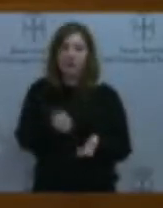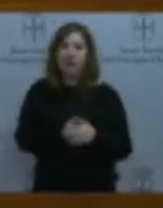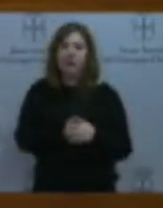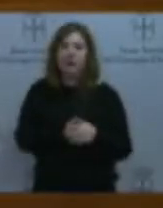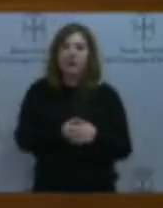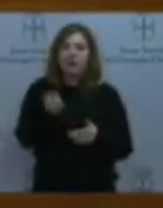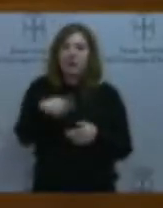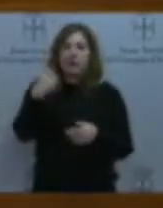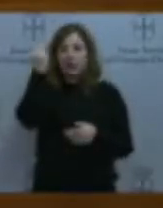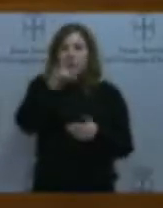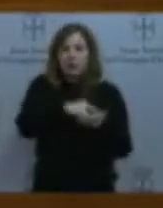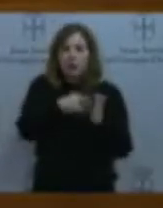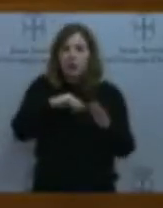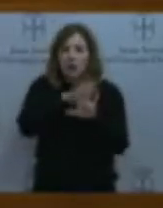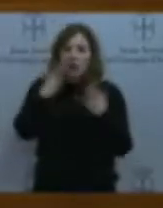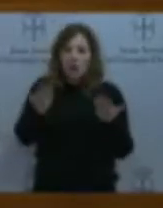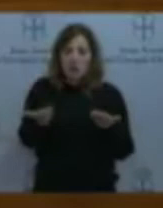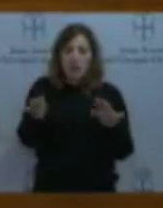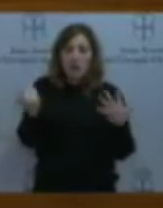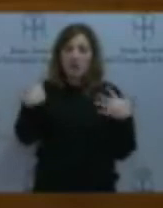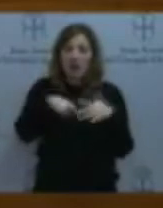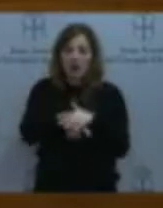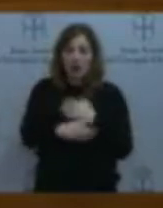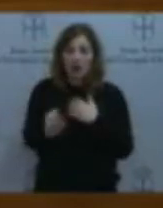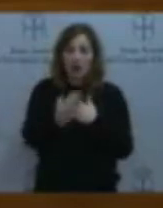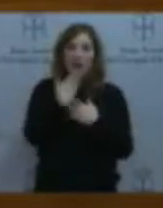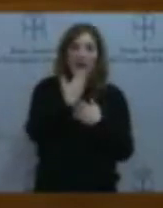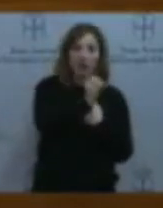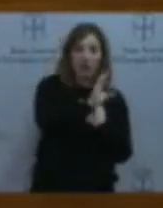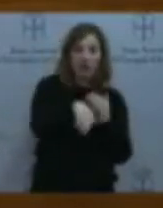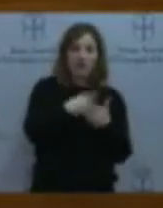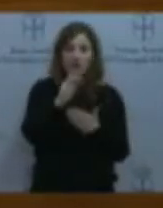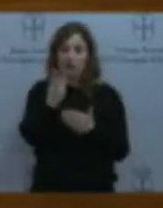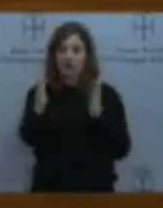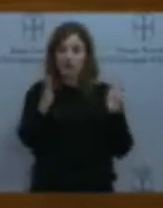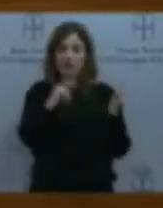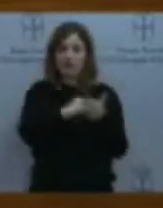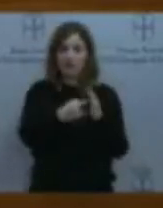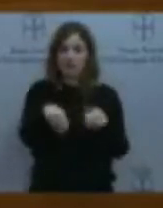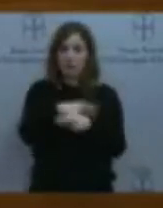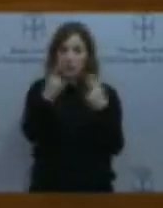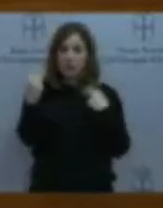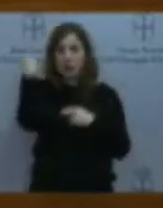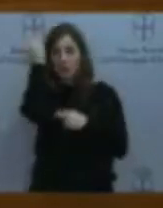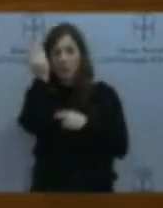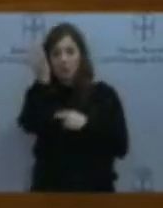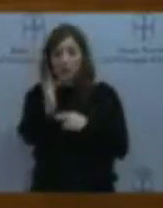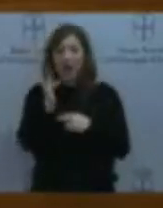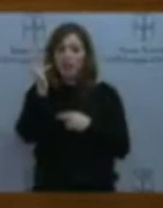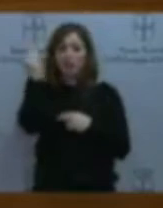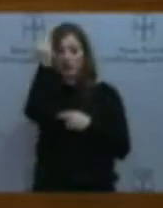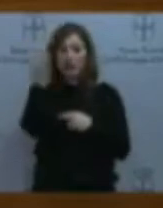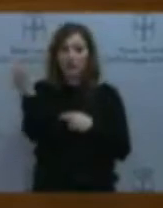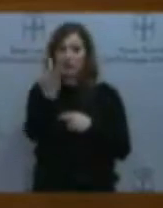Creemos que hay una solución clara, que es la integración del 0 a 3 en el sistema público, y creemos además que tiene que